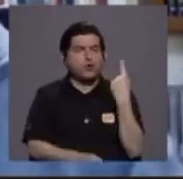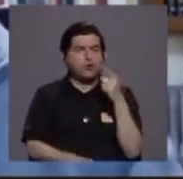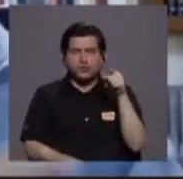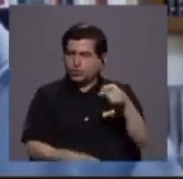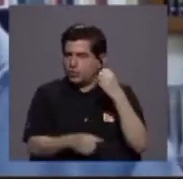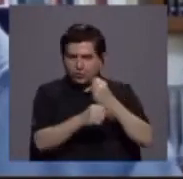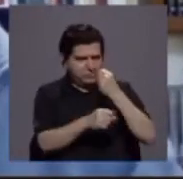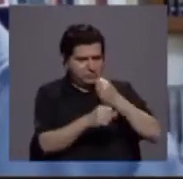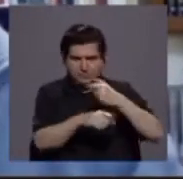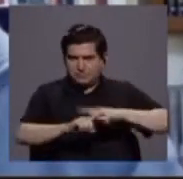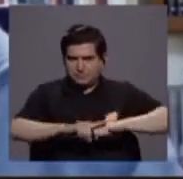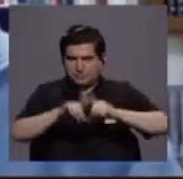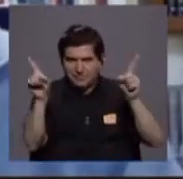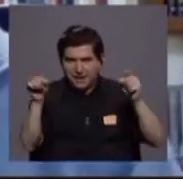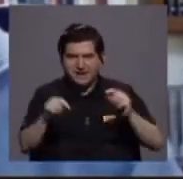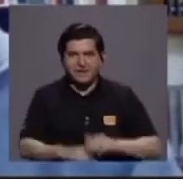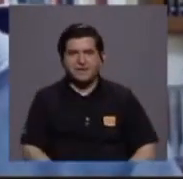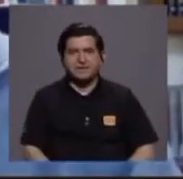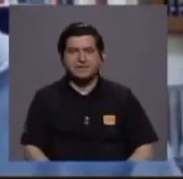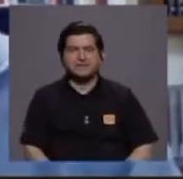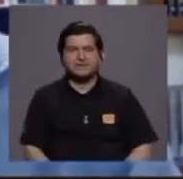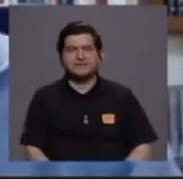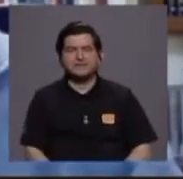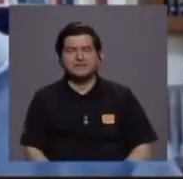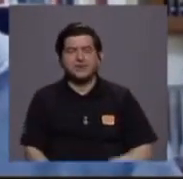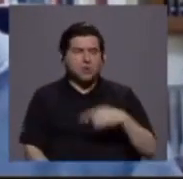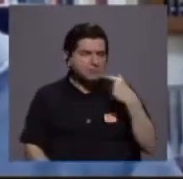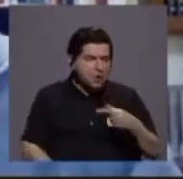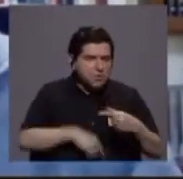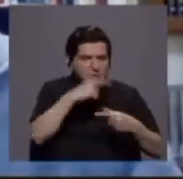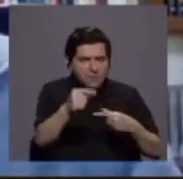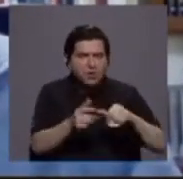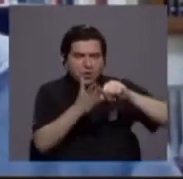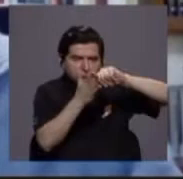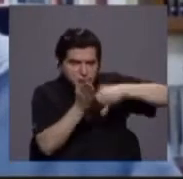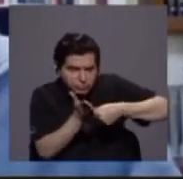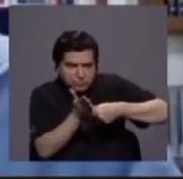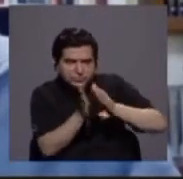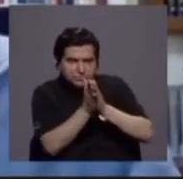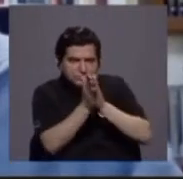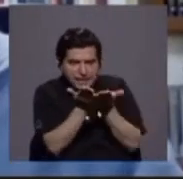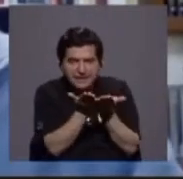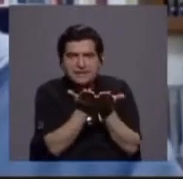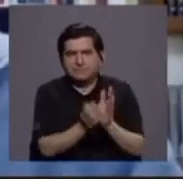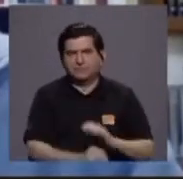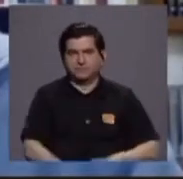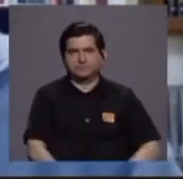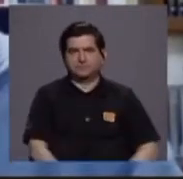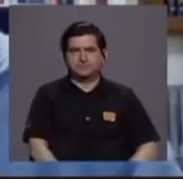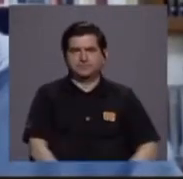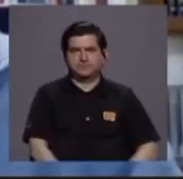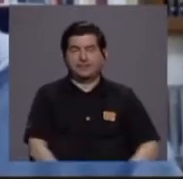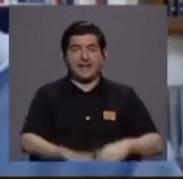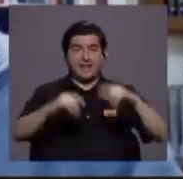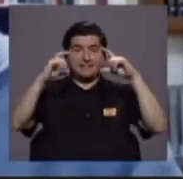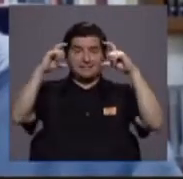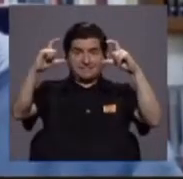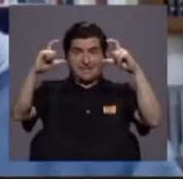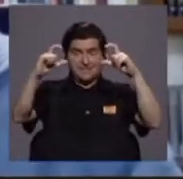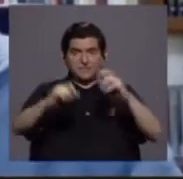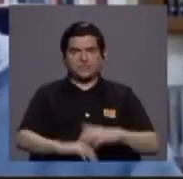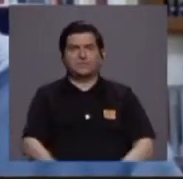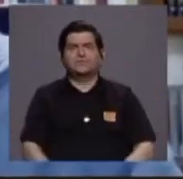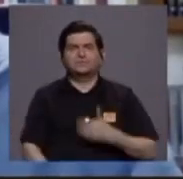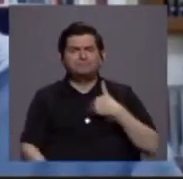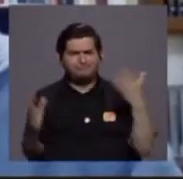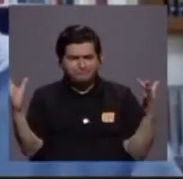me dedicaba, pero de momento en momento le ponía énfasis a este libro de texto Y el título del libro de texto